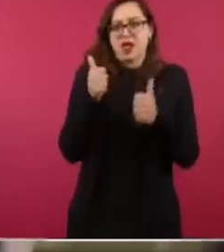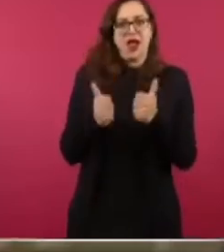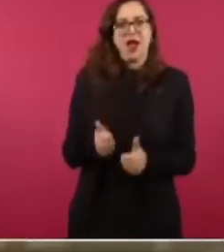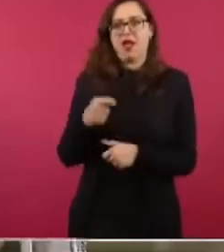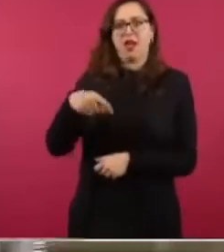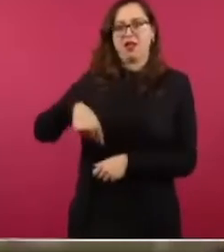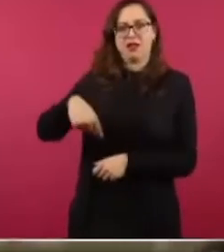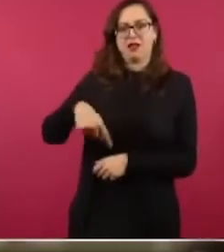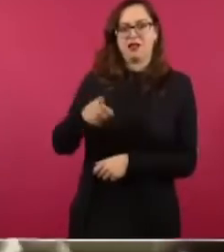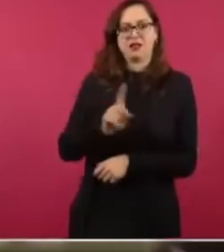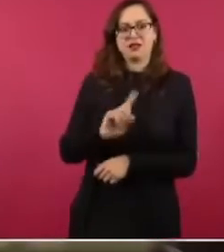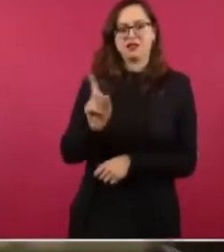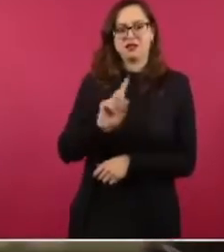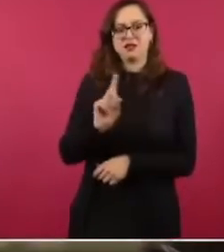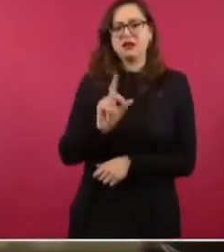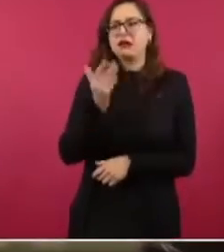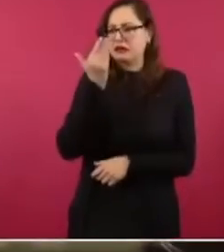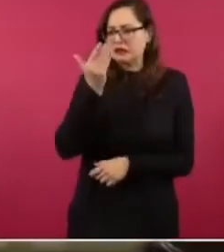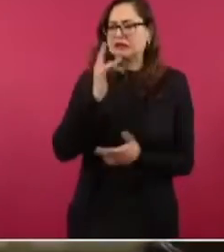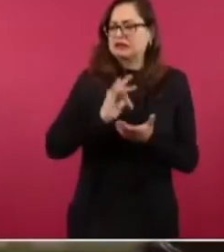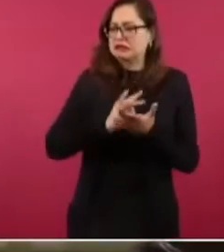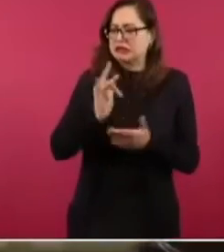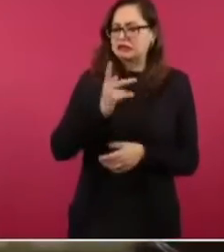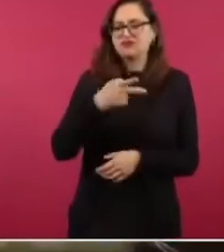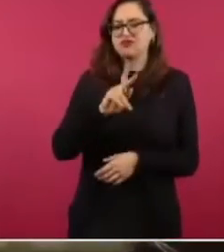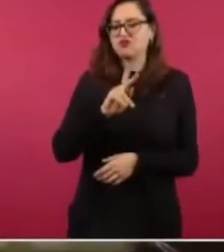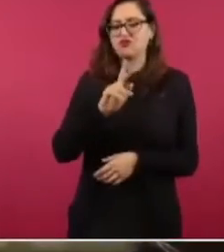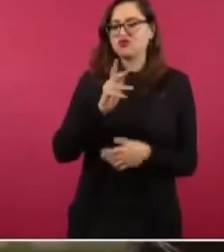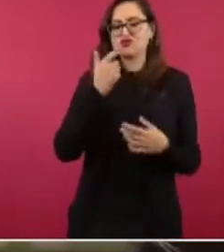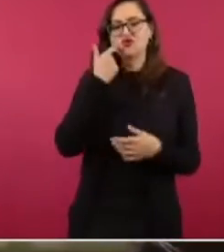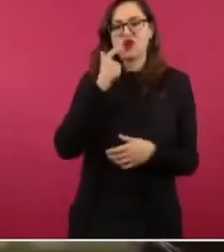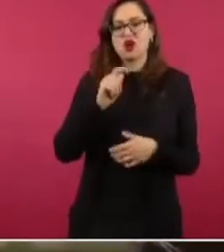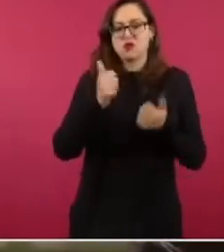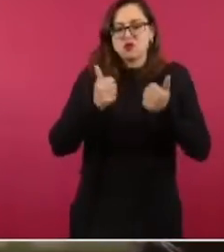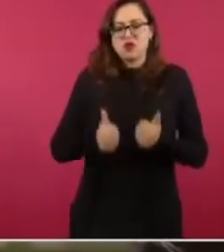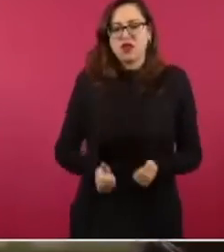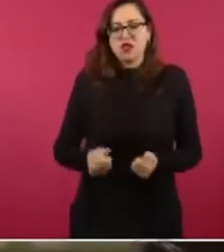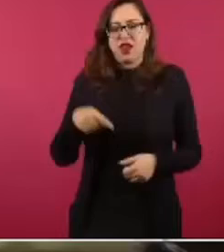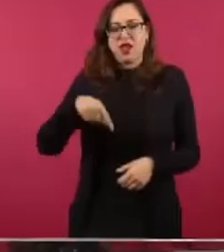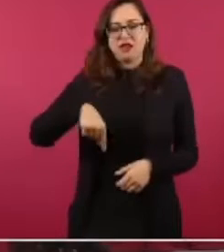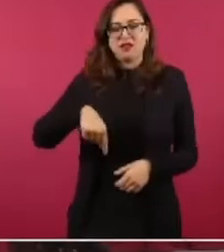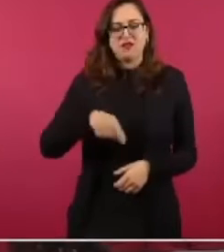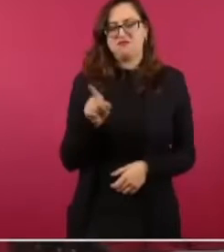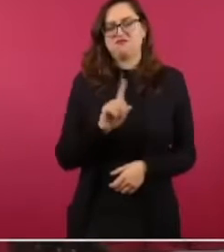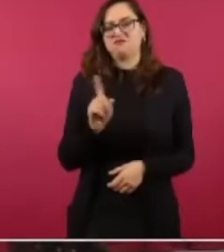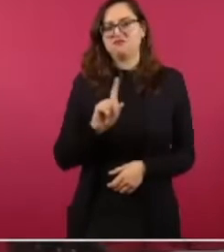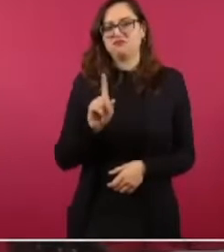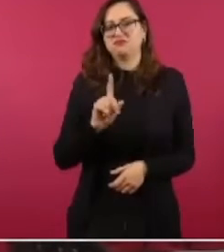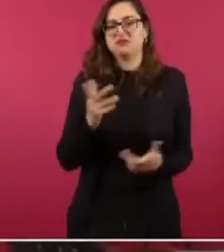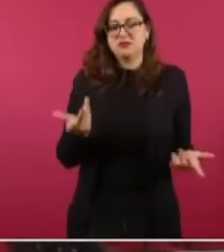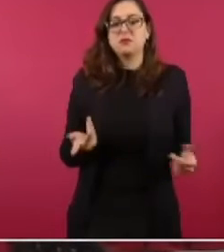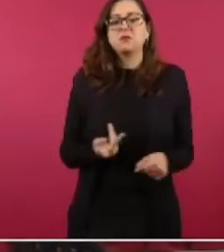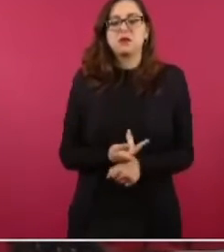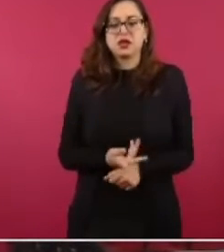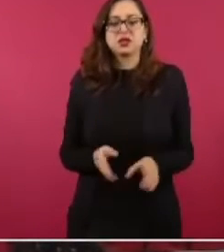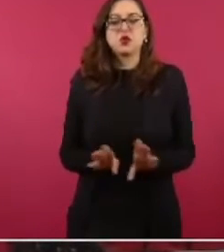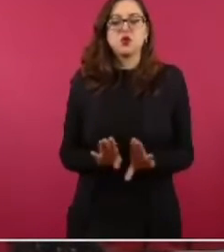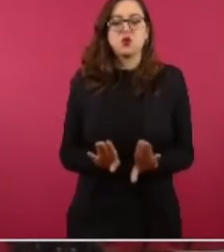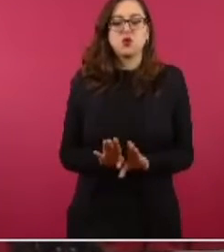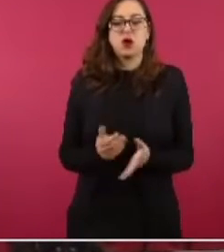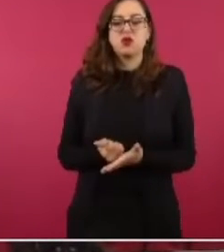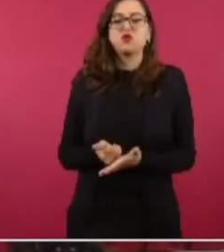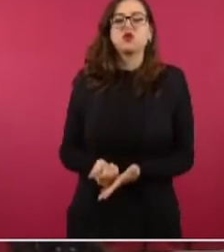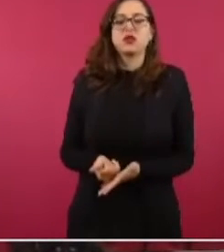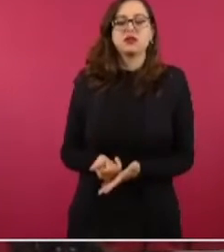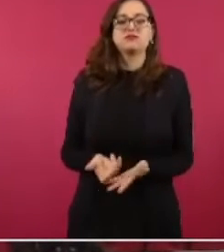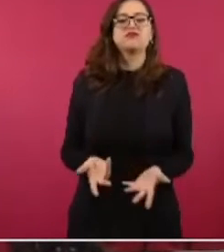no queremos, agradecemos el apoyo, pero no queremos molestar. Entonces, pues, ¿qué va a pasar cuando haya una acción